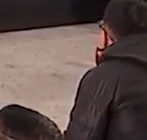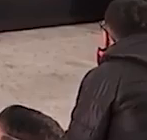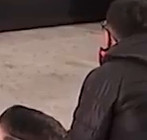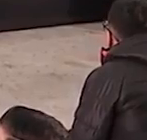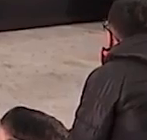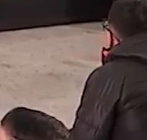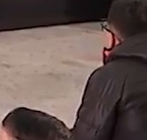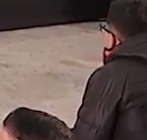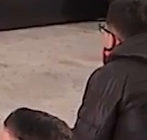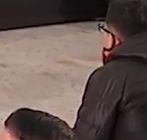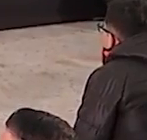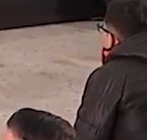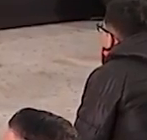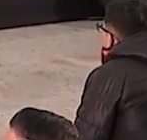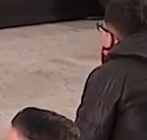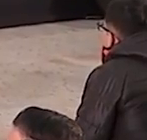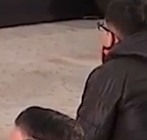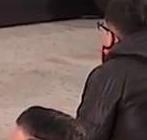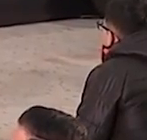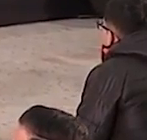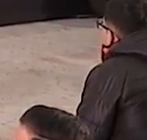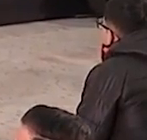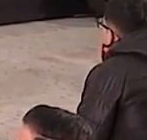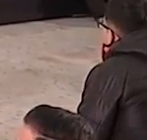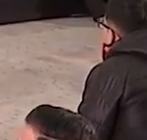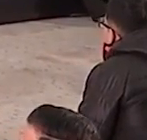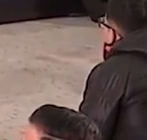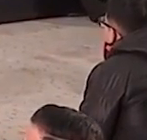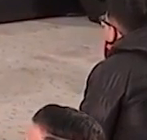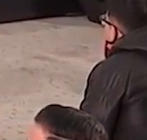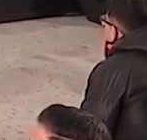elecciones libres y limpias,